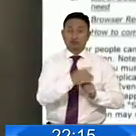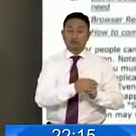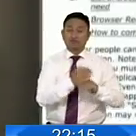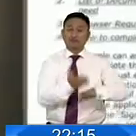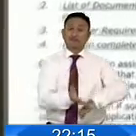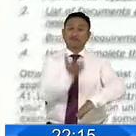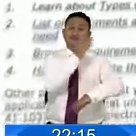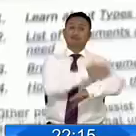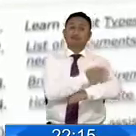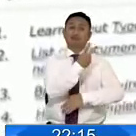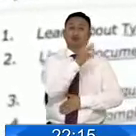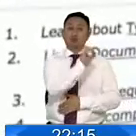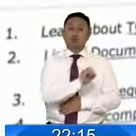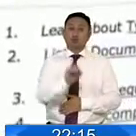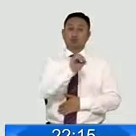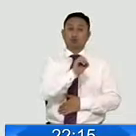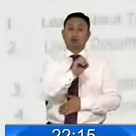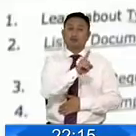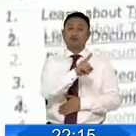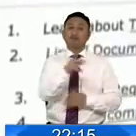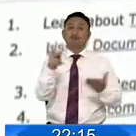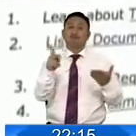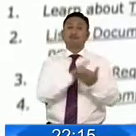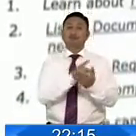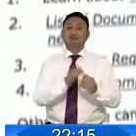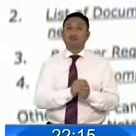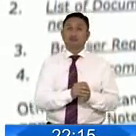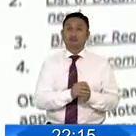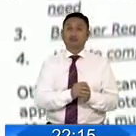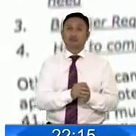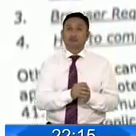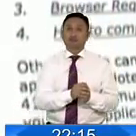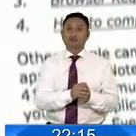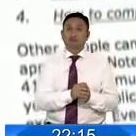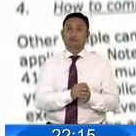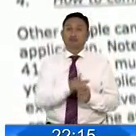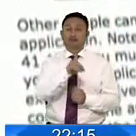pasado 2 de octubre en la página web oficial del programa